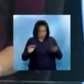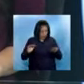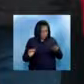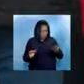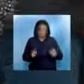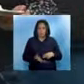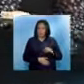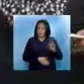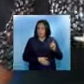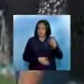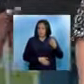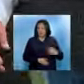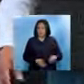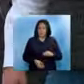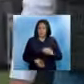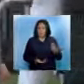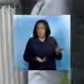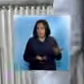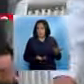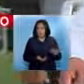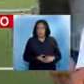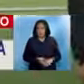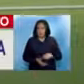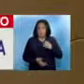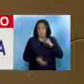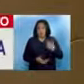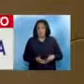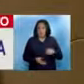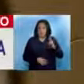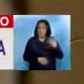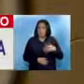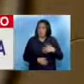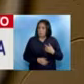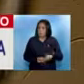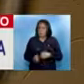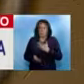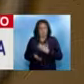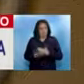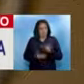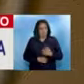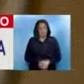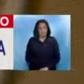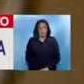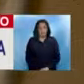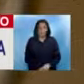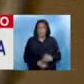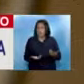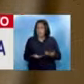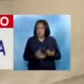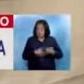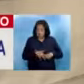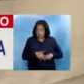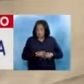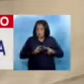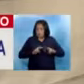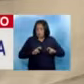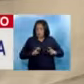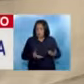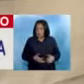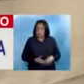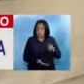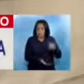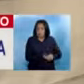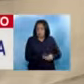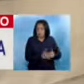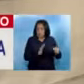dama. Nadine Heredia sigue en el ojo de la tormenta. El punto de partida de las indagaciones fue el pago de